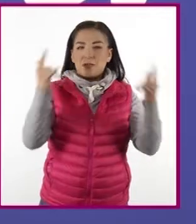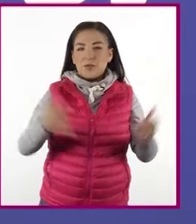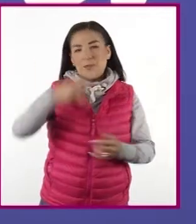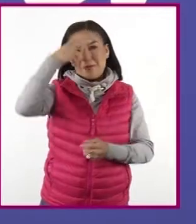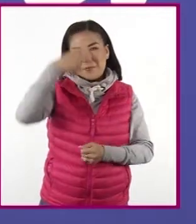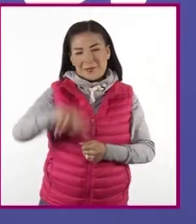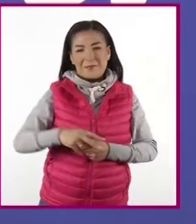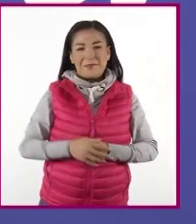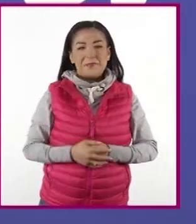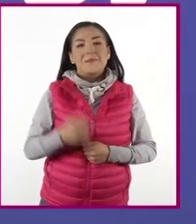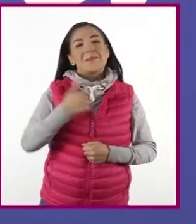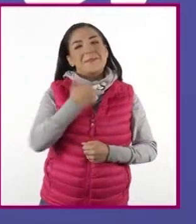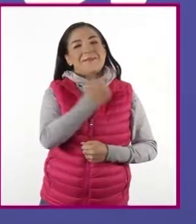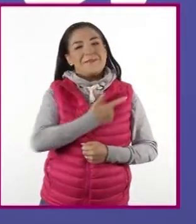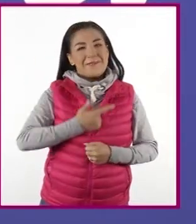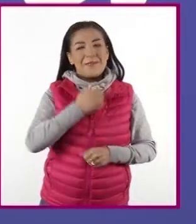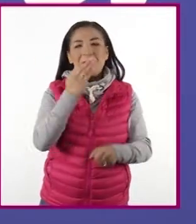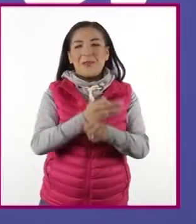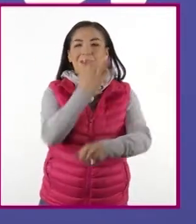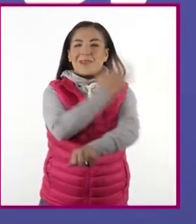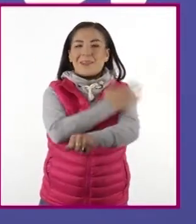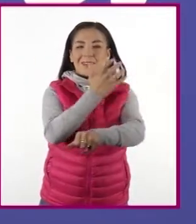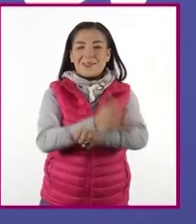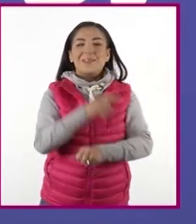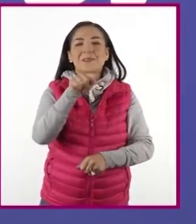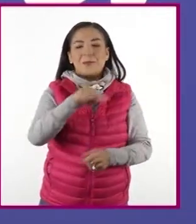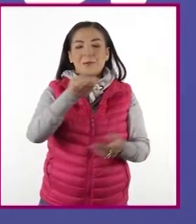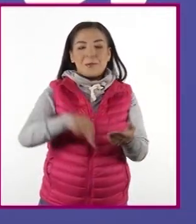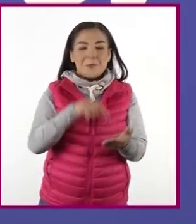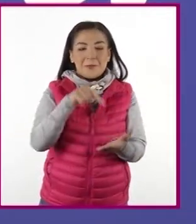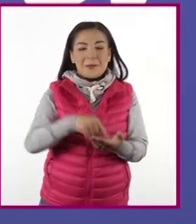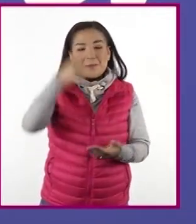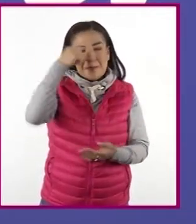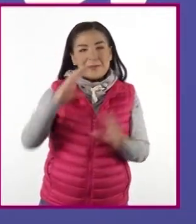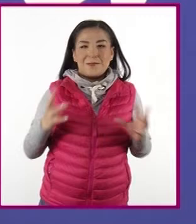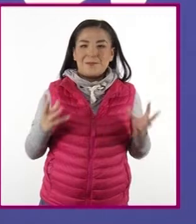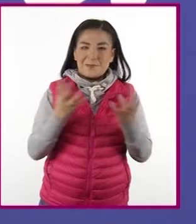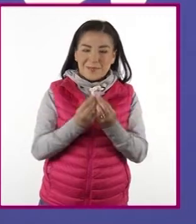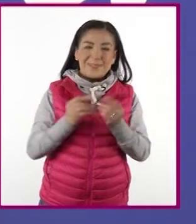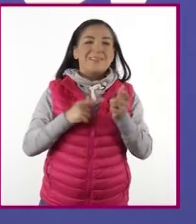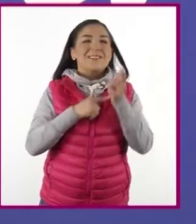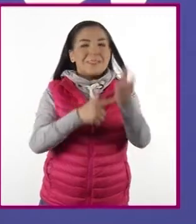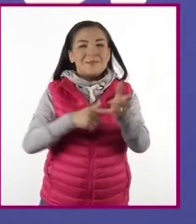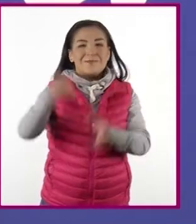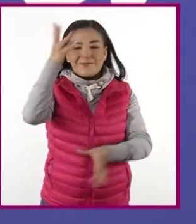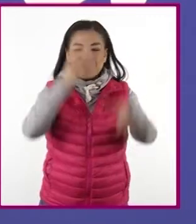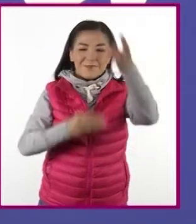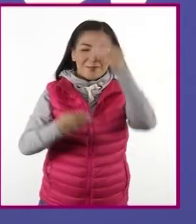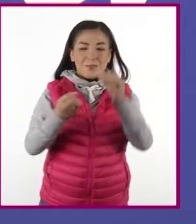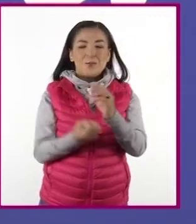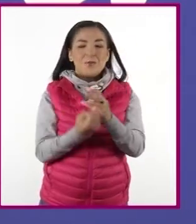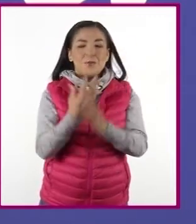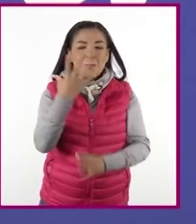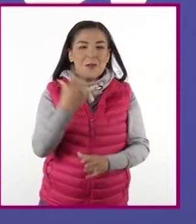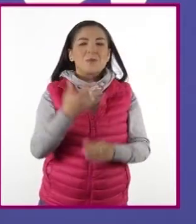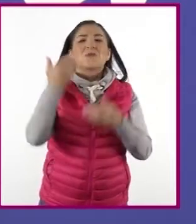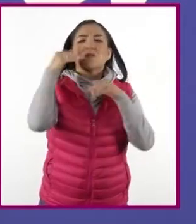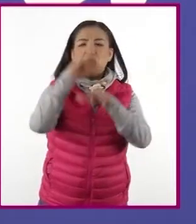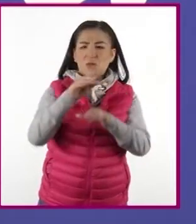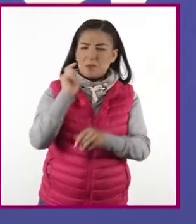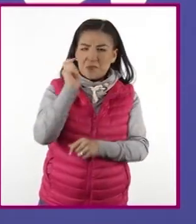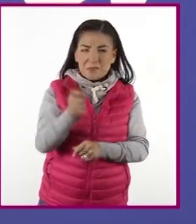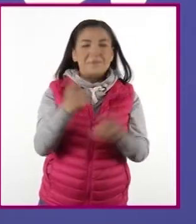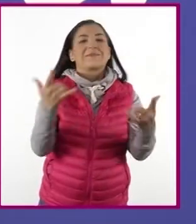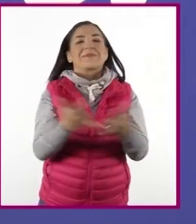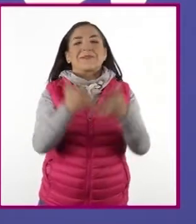y me siento muy complacido de acompañarles en este espacio para que juntos sigamos adquiriendo nuevos conocimientos relacionados con